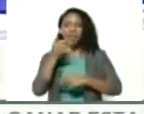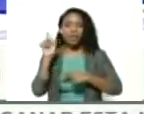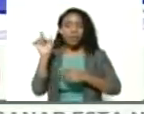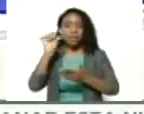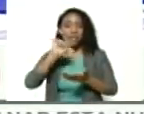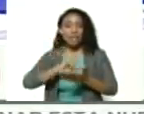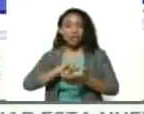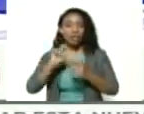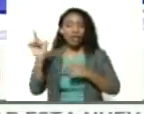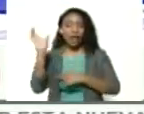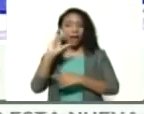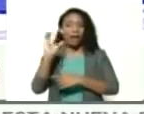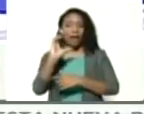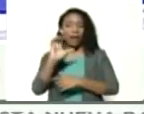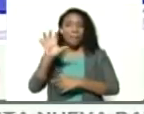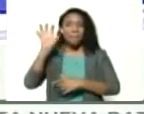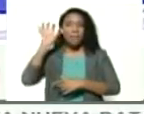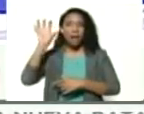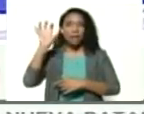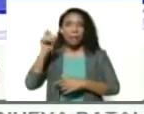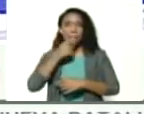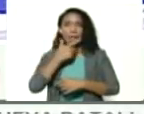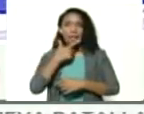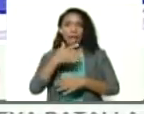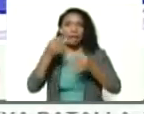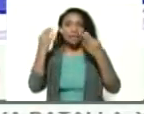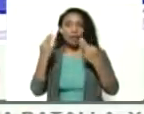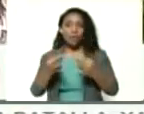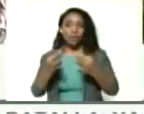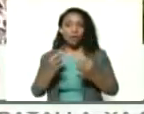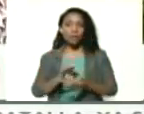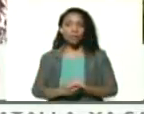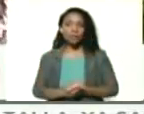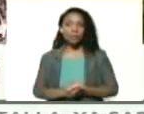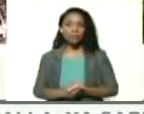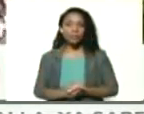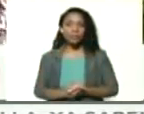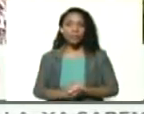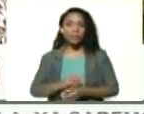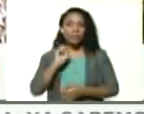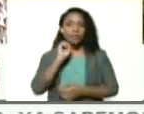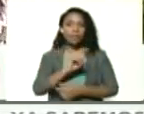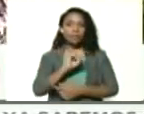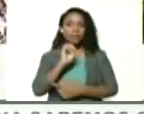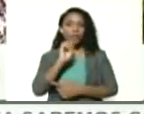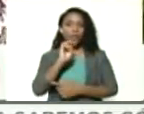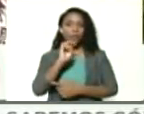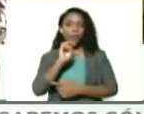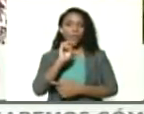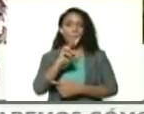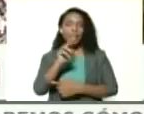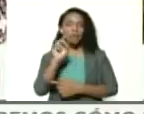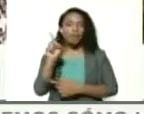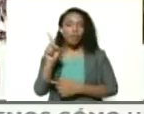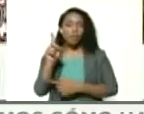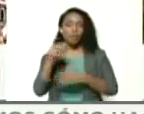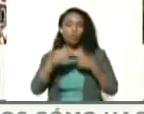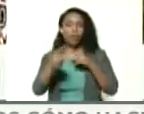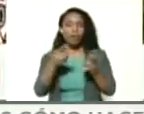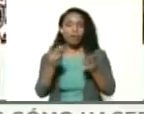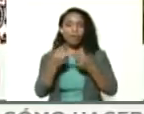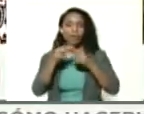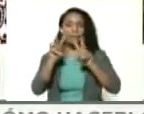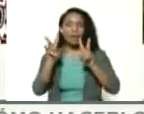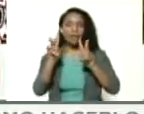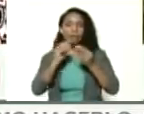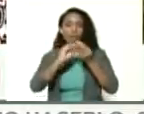pues, de la Caracas patriota, bella y segura. 121 cuadrantes de paz que están conformados por